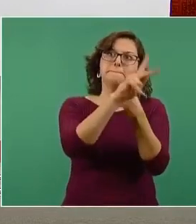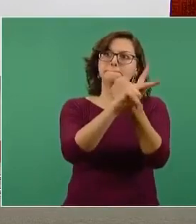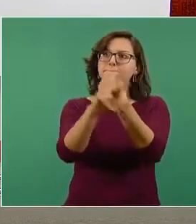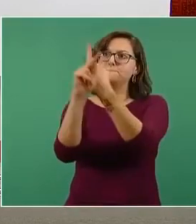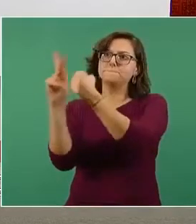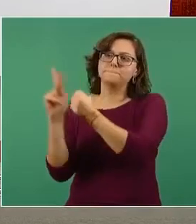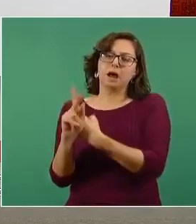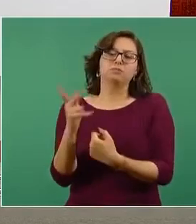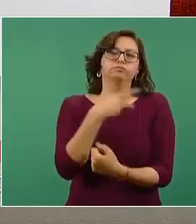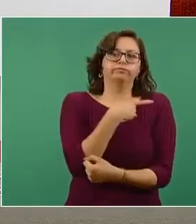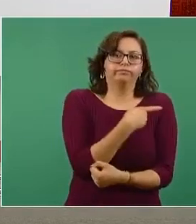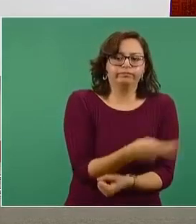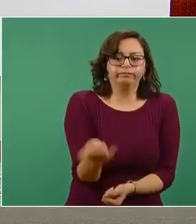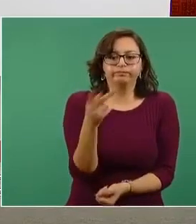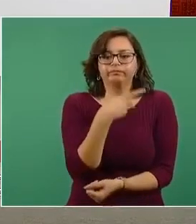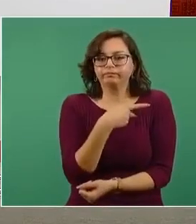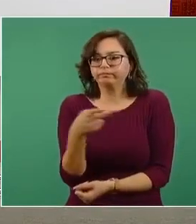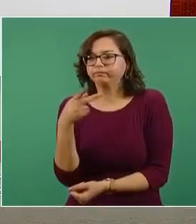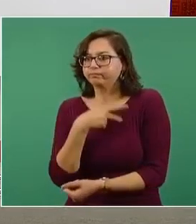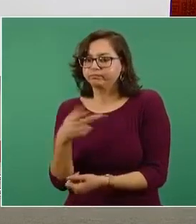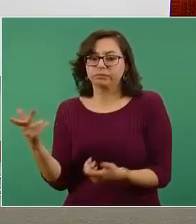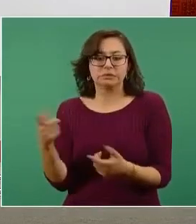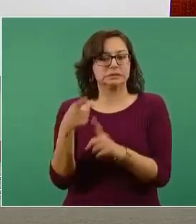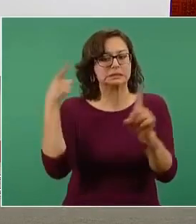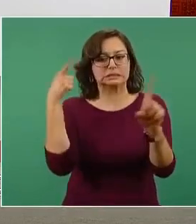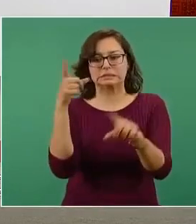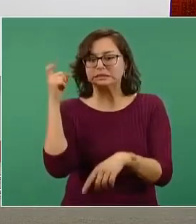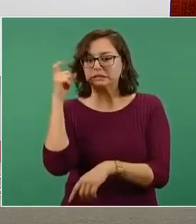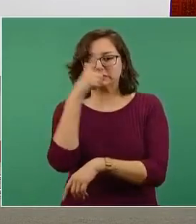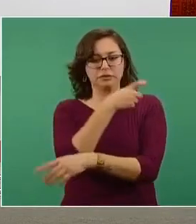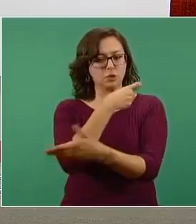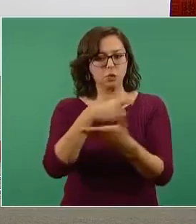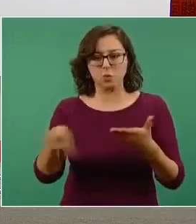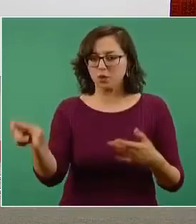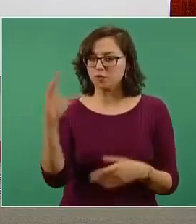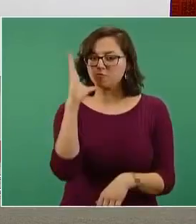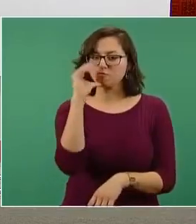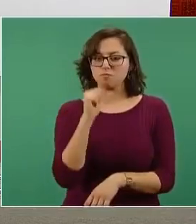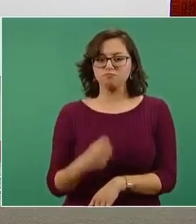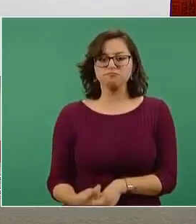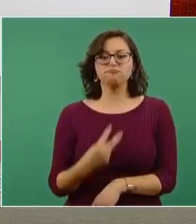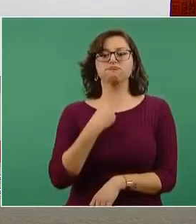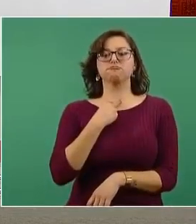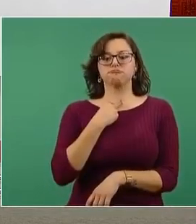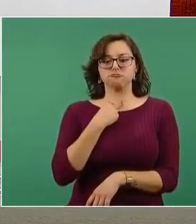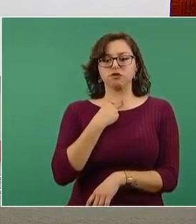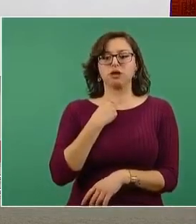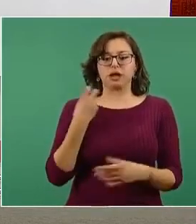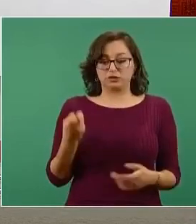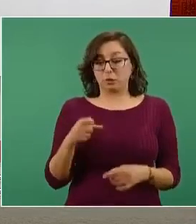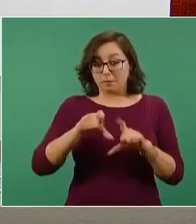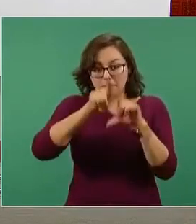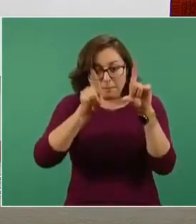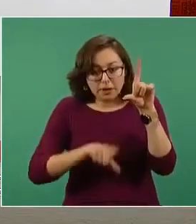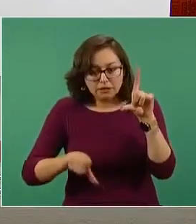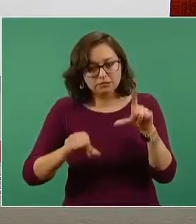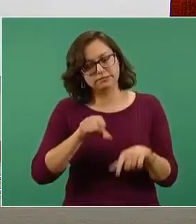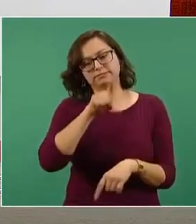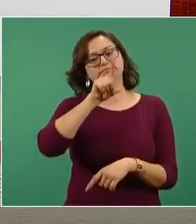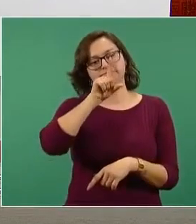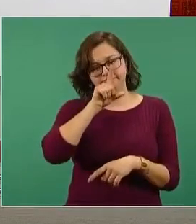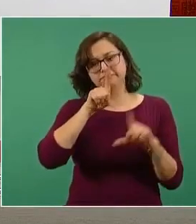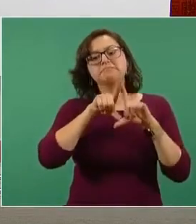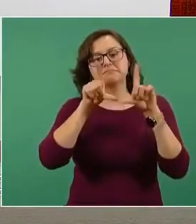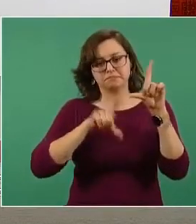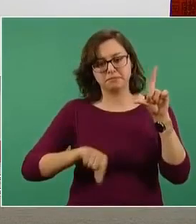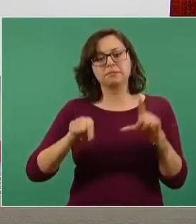los países con los retos financieros más grandes, a los países más pobres. Y es en esos países en donde